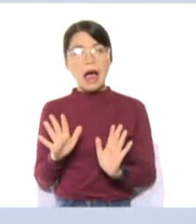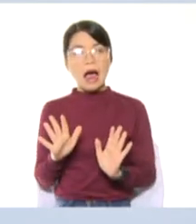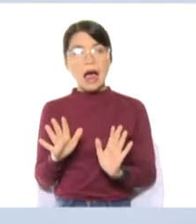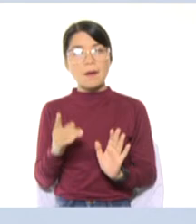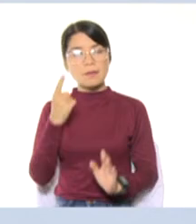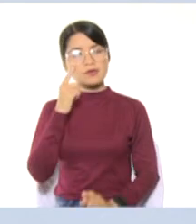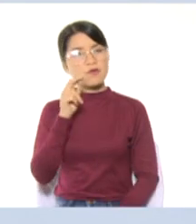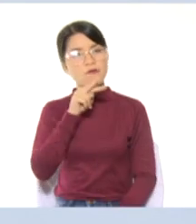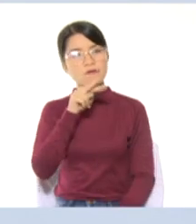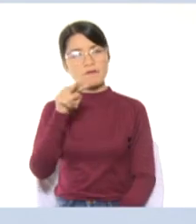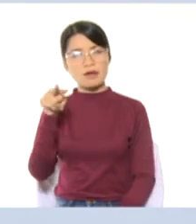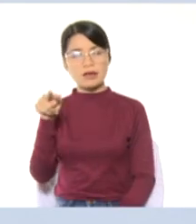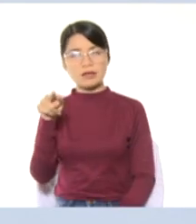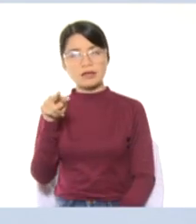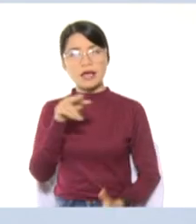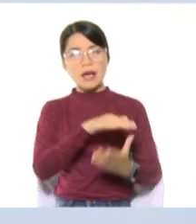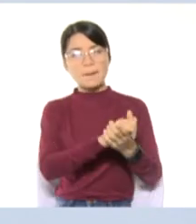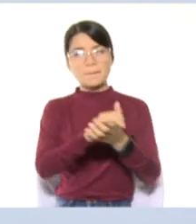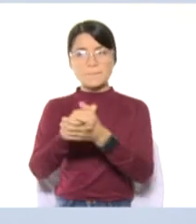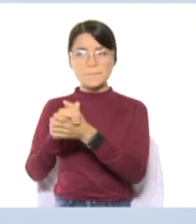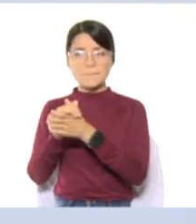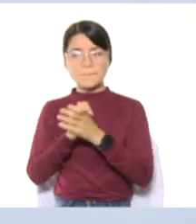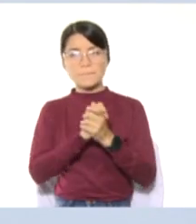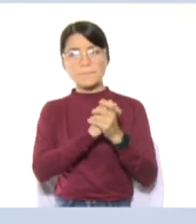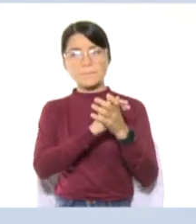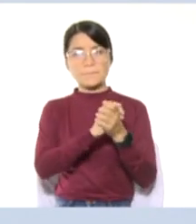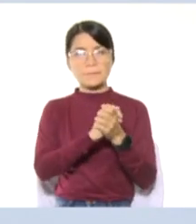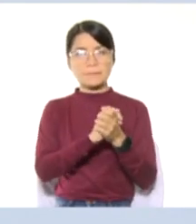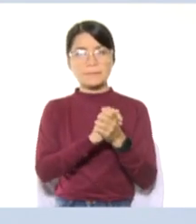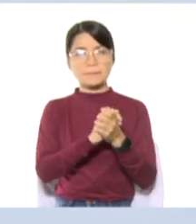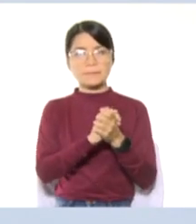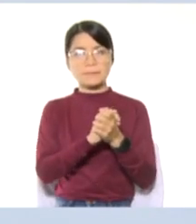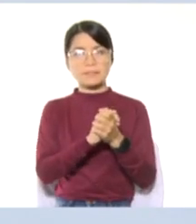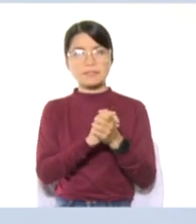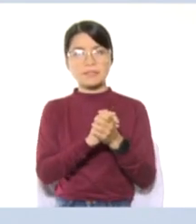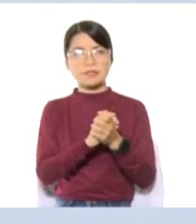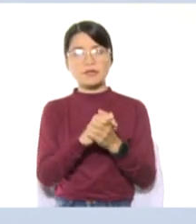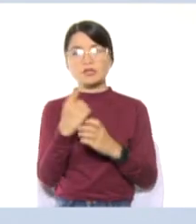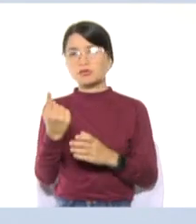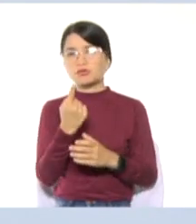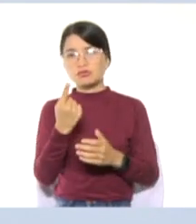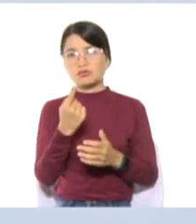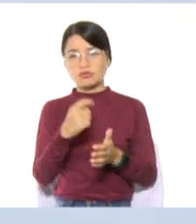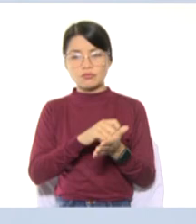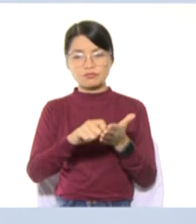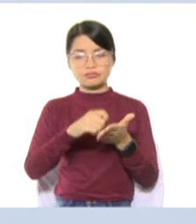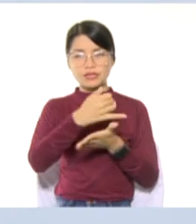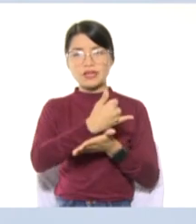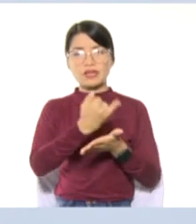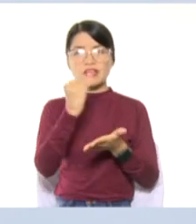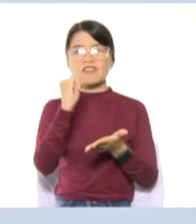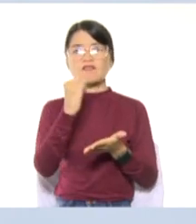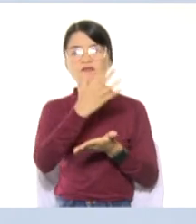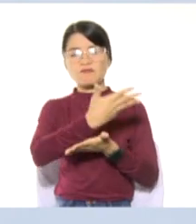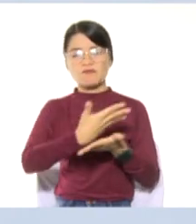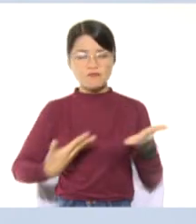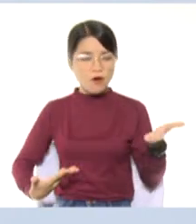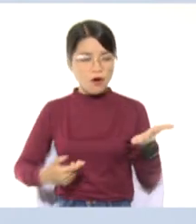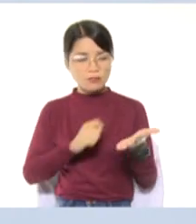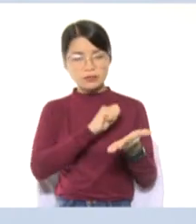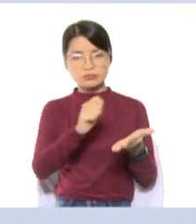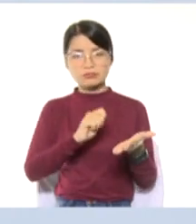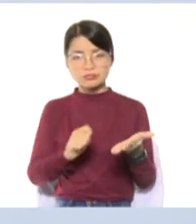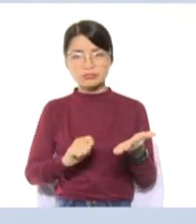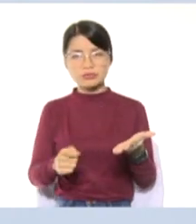condición solamente se dedicaban a realizar informe tras informe de todas las clases de educación física. Y yo me preguntaba, ¿y es